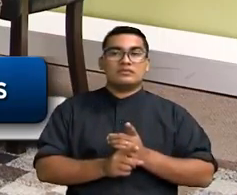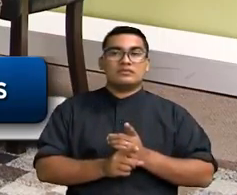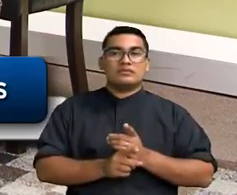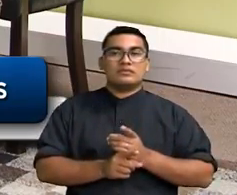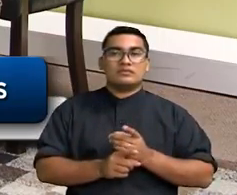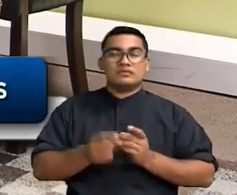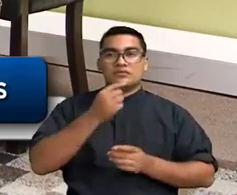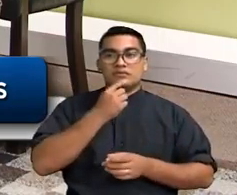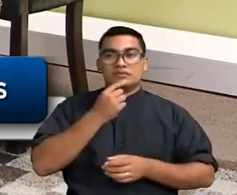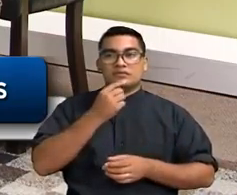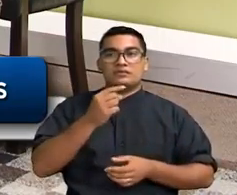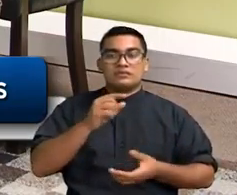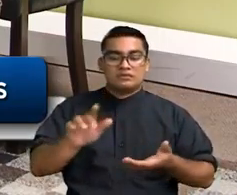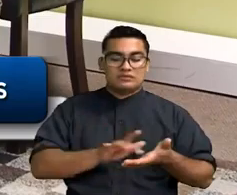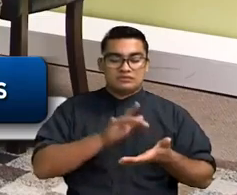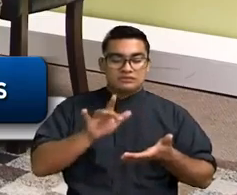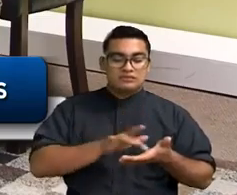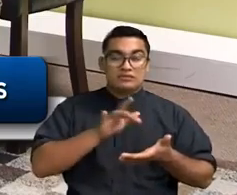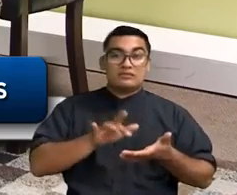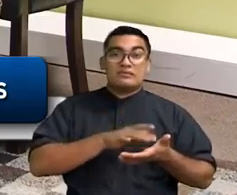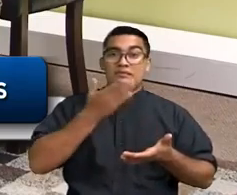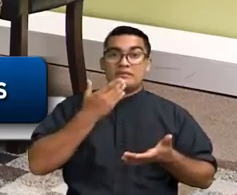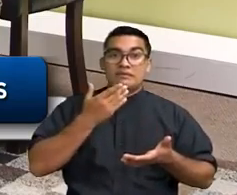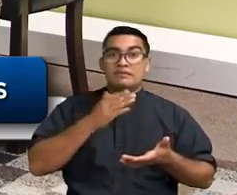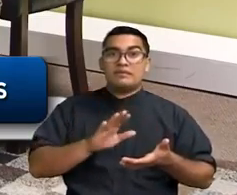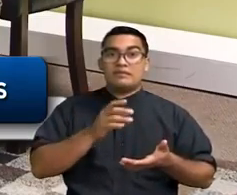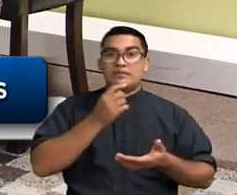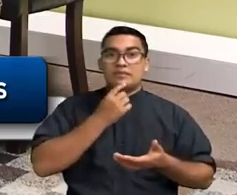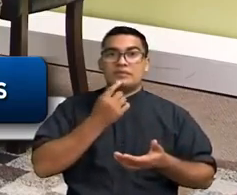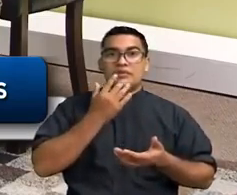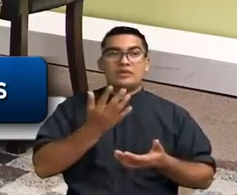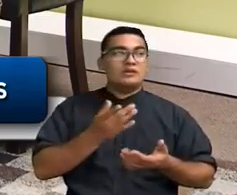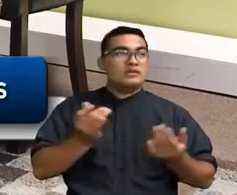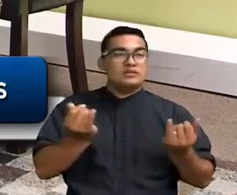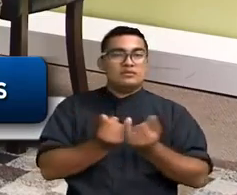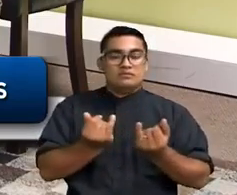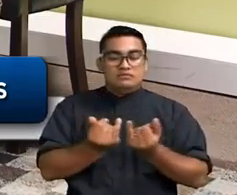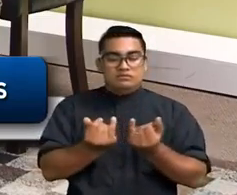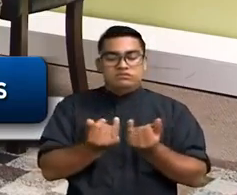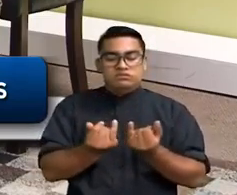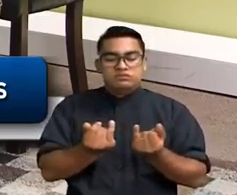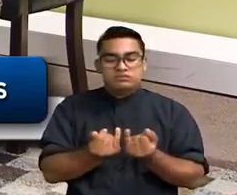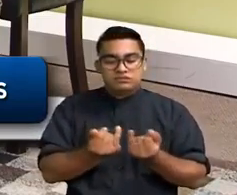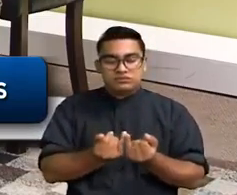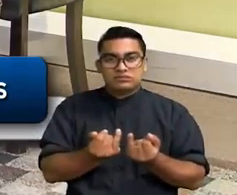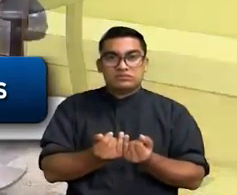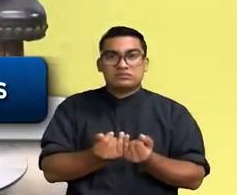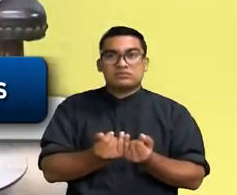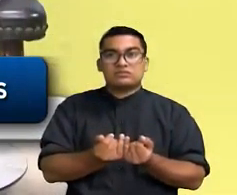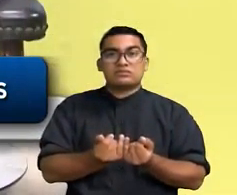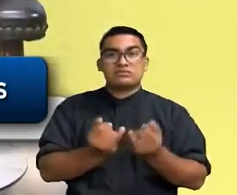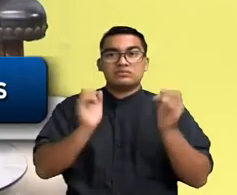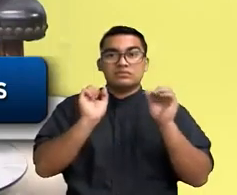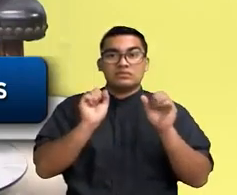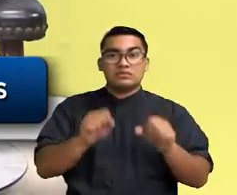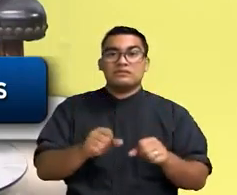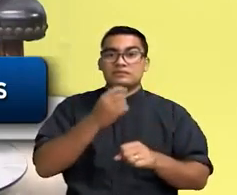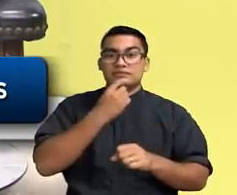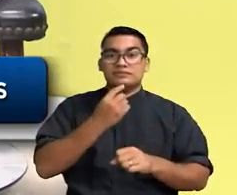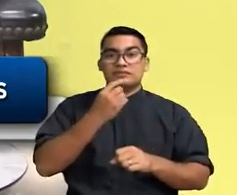una máquina, porque esto va a conllevar, cuando sea ya poco joven adulto, a tener